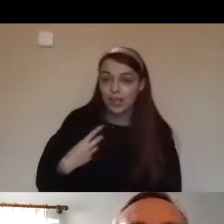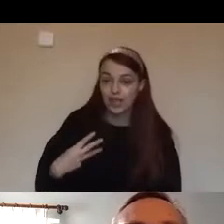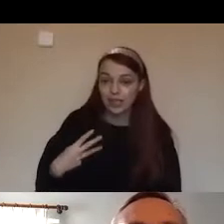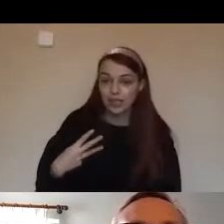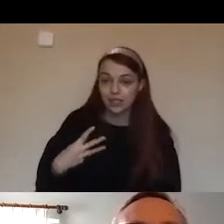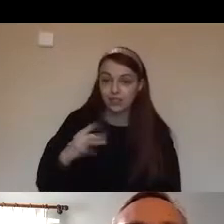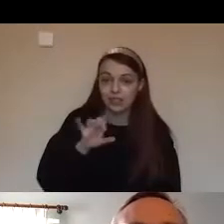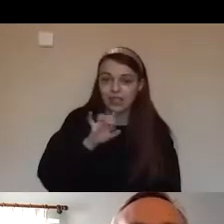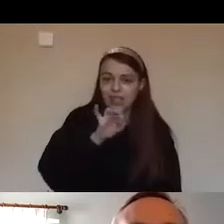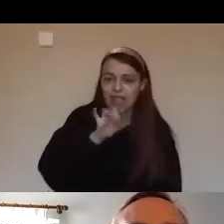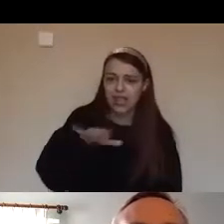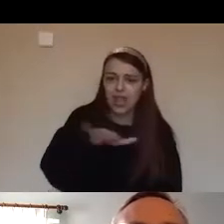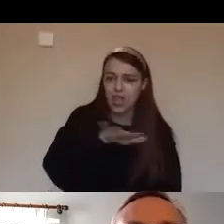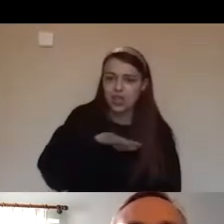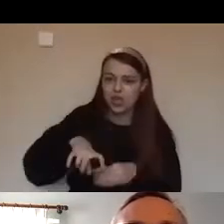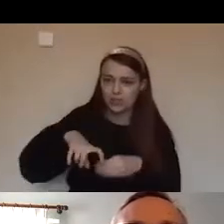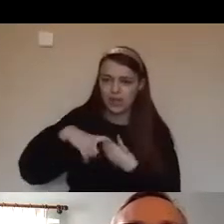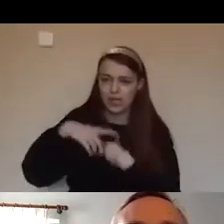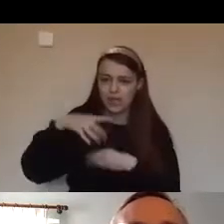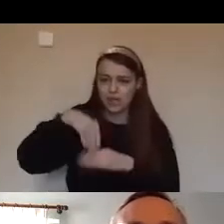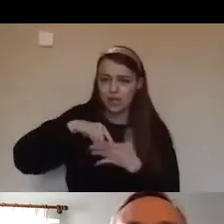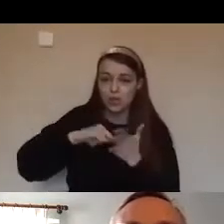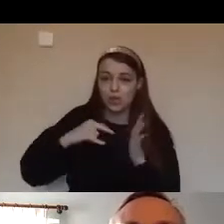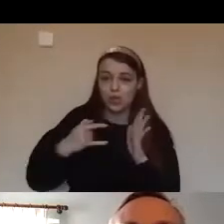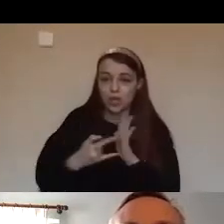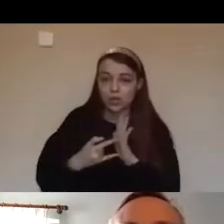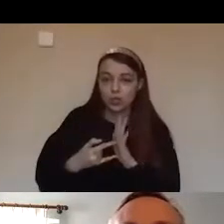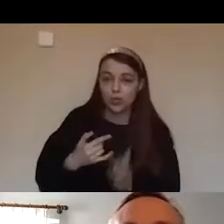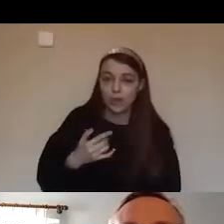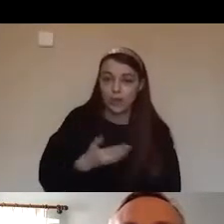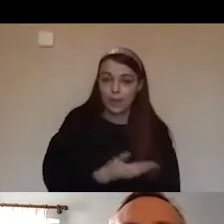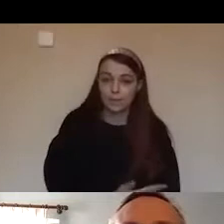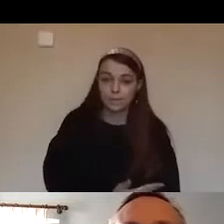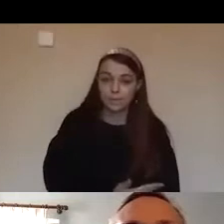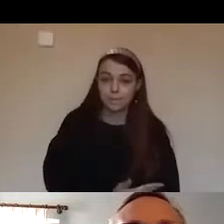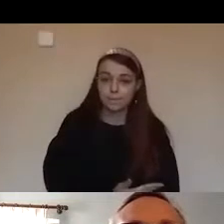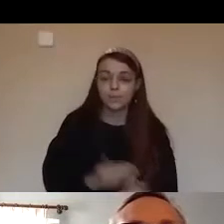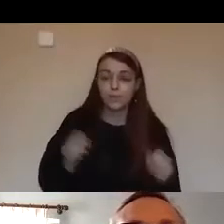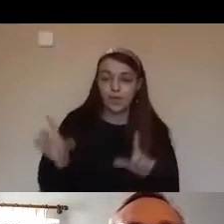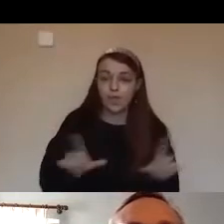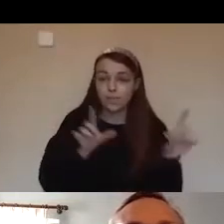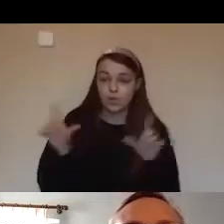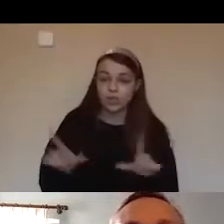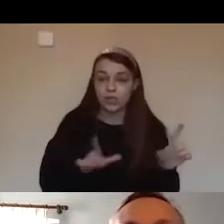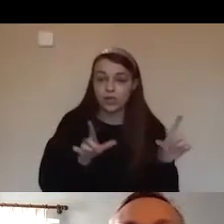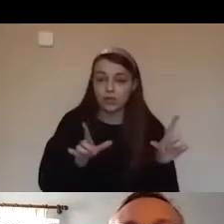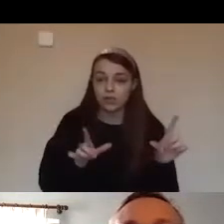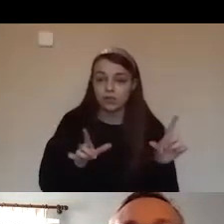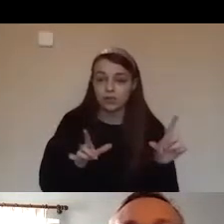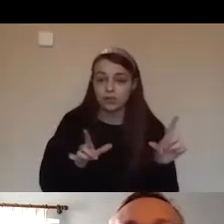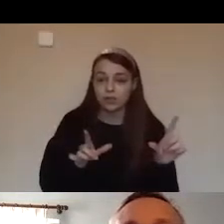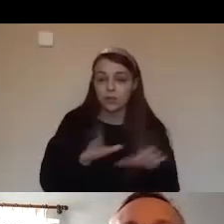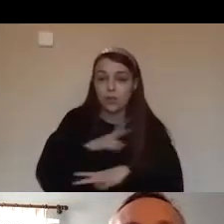15 lugares que participan en este proyecto y aquí en las siguientes diapositivas vemos que, por ejemplo, están en Portugal,